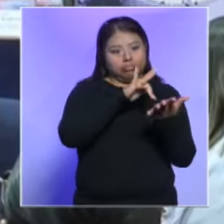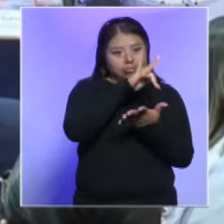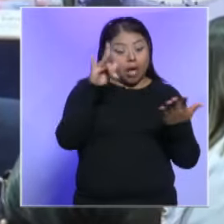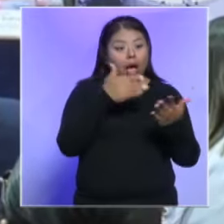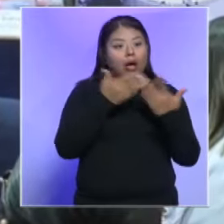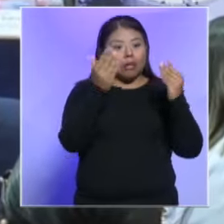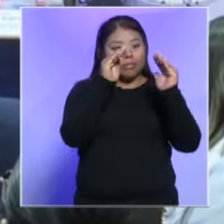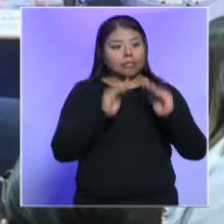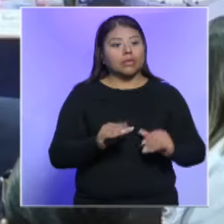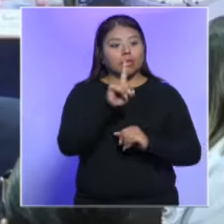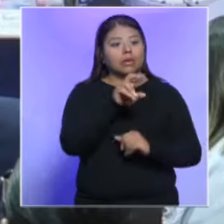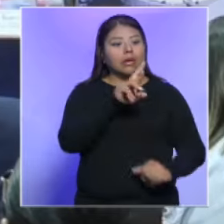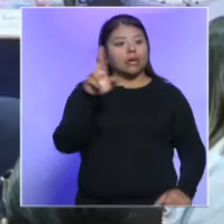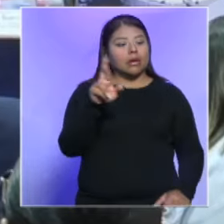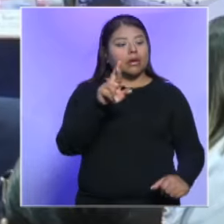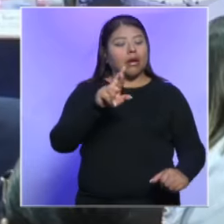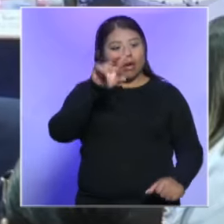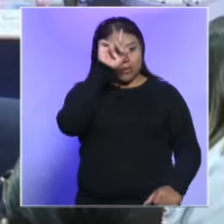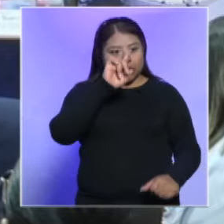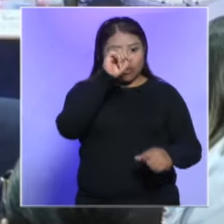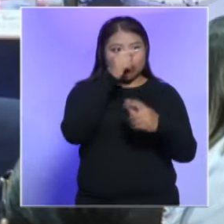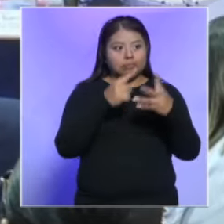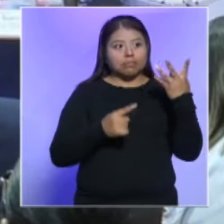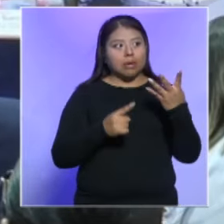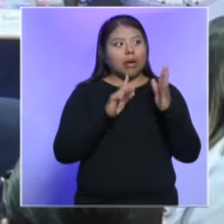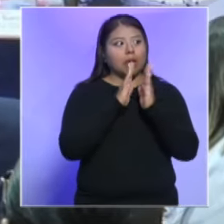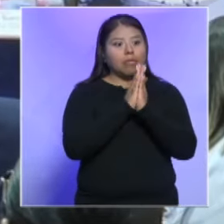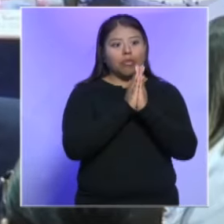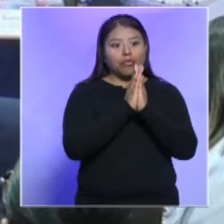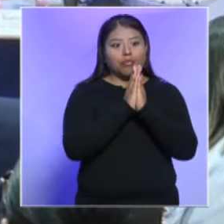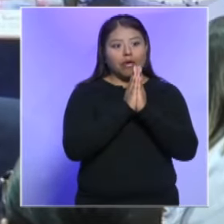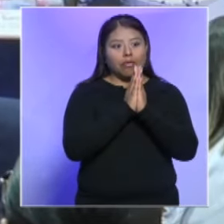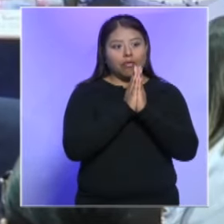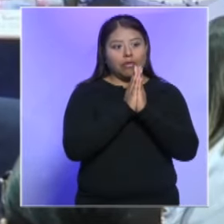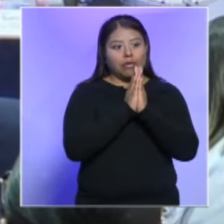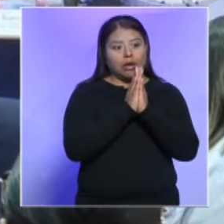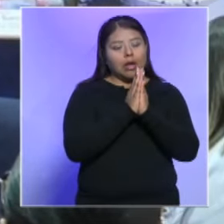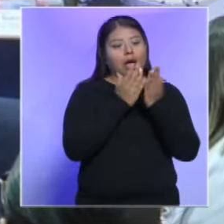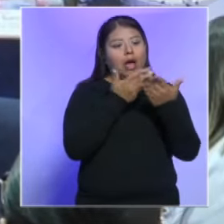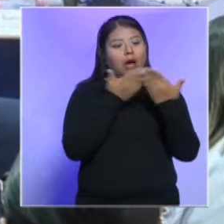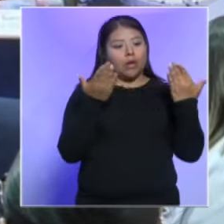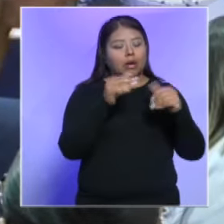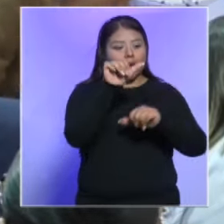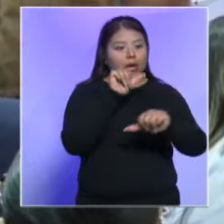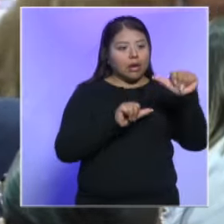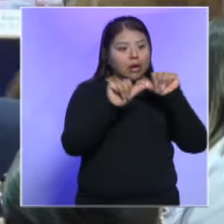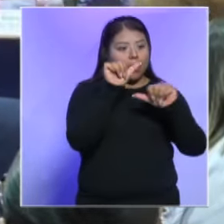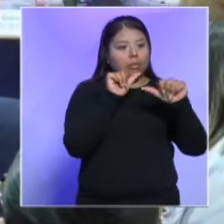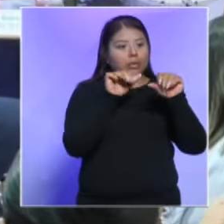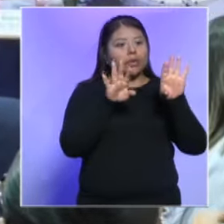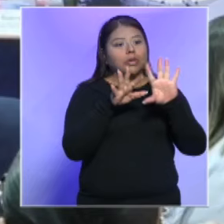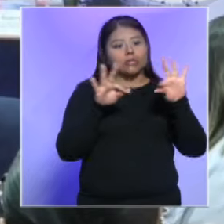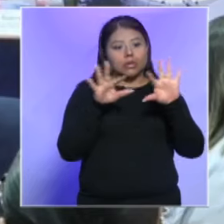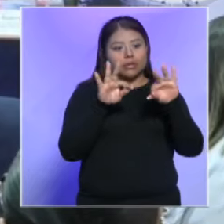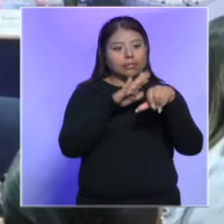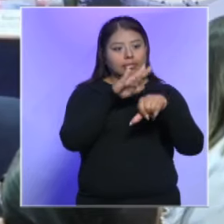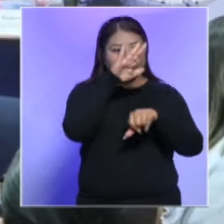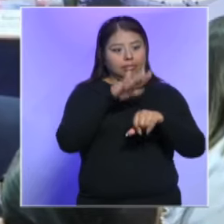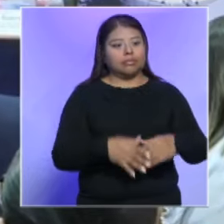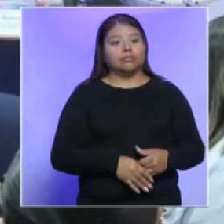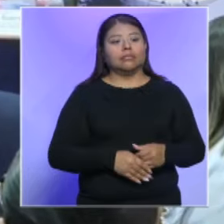consejera Carla Humphrey Jordán, si por favor hace uso de la voz. Gracias. En primer lugar, es